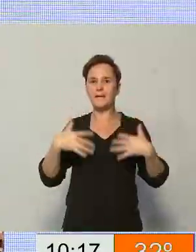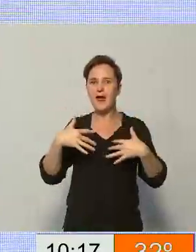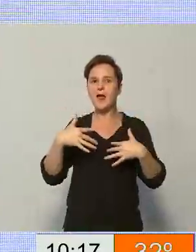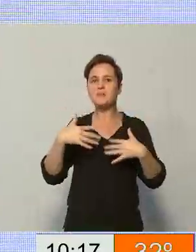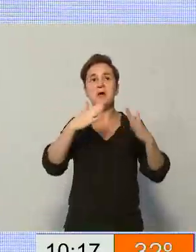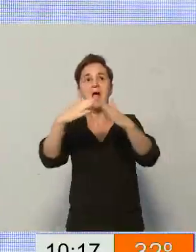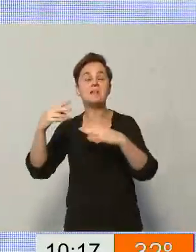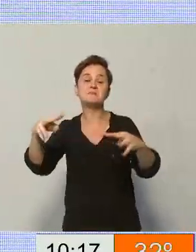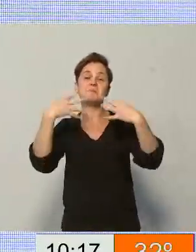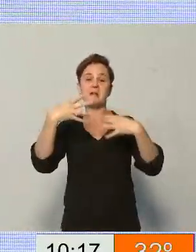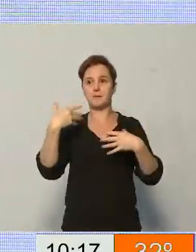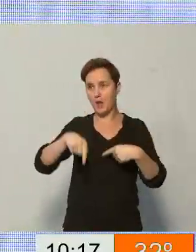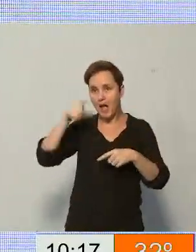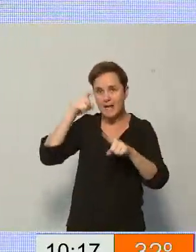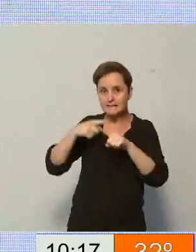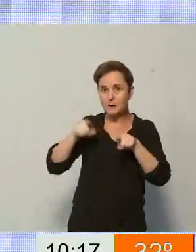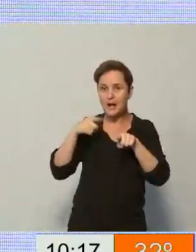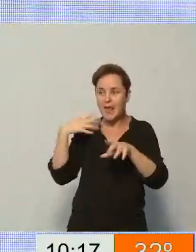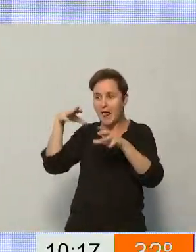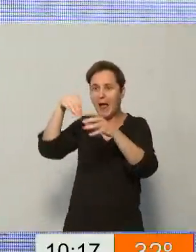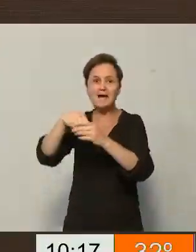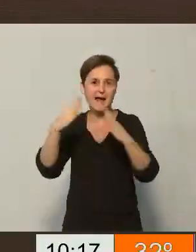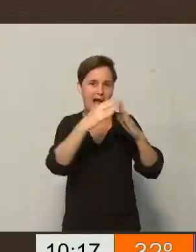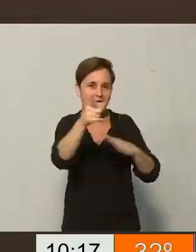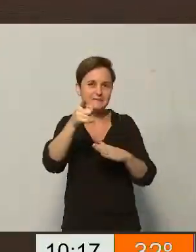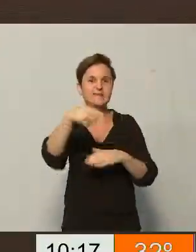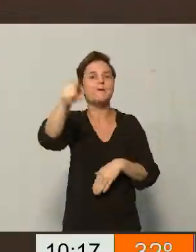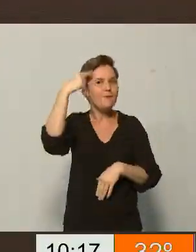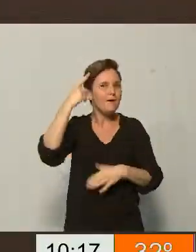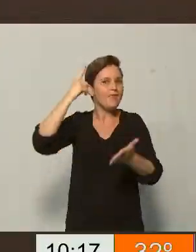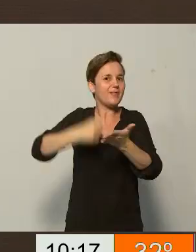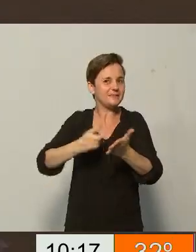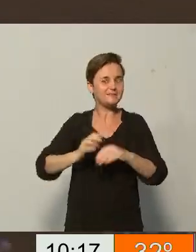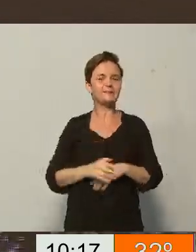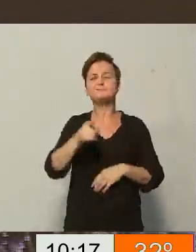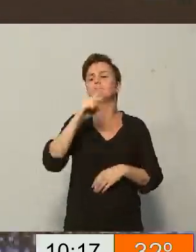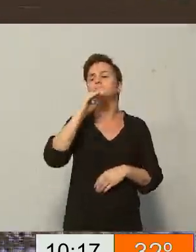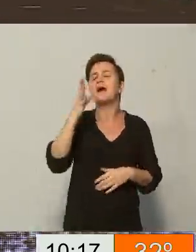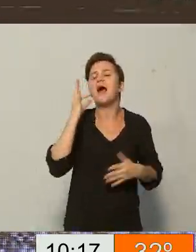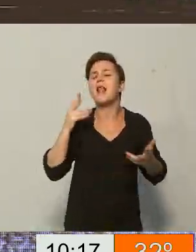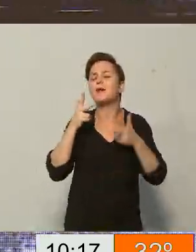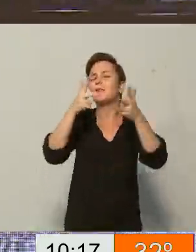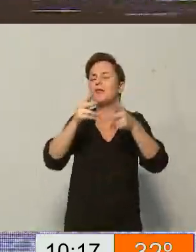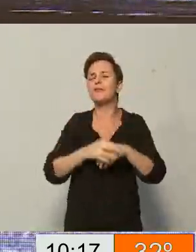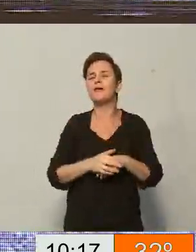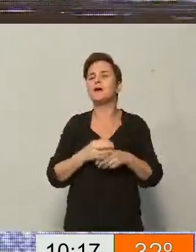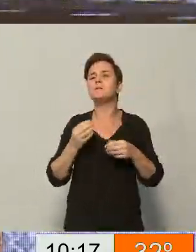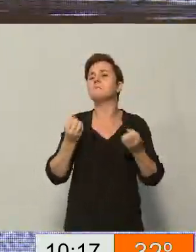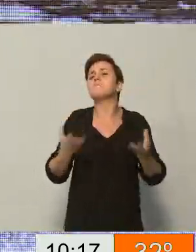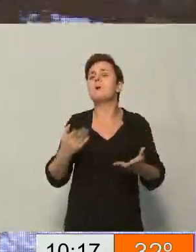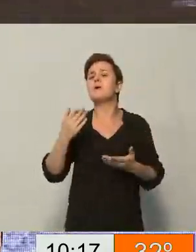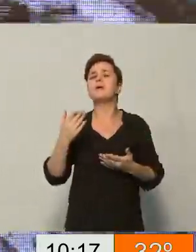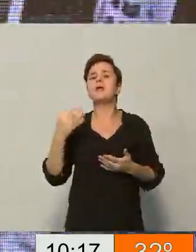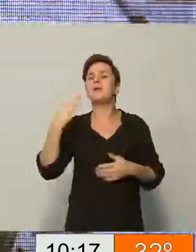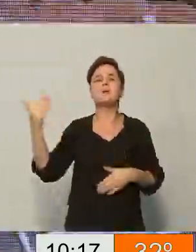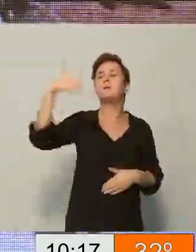sus casas, porque la Expo ahora está en tu casa y el futuro está en tus manos. Quiero que le des un mensaje a esas personas y que le digas por qué tienen que venir